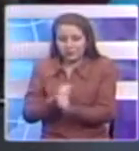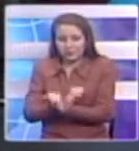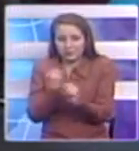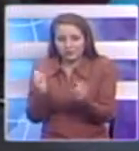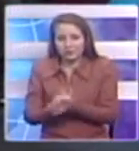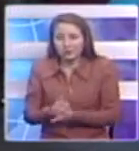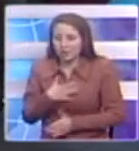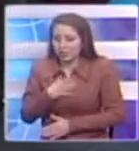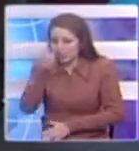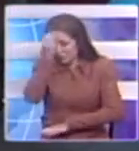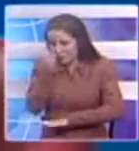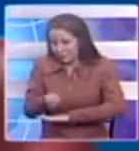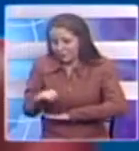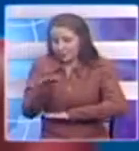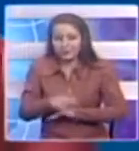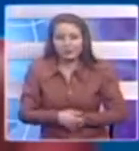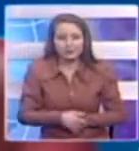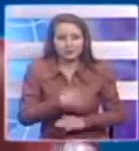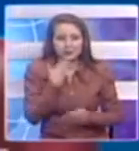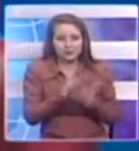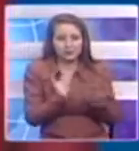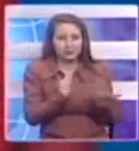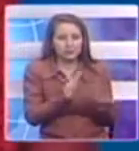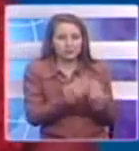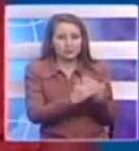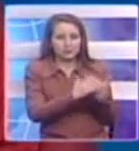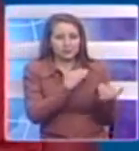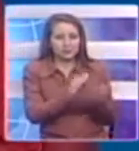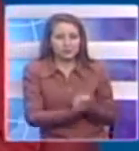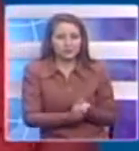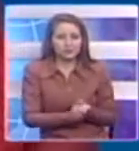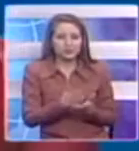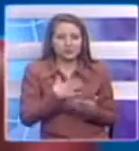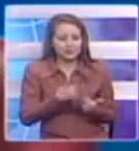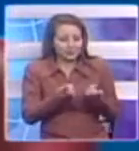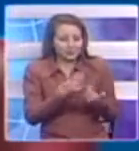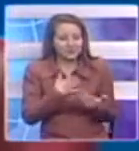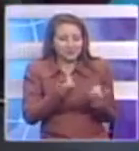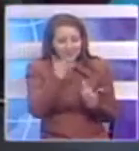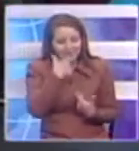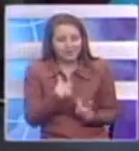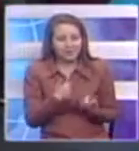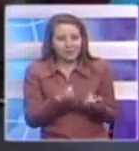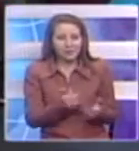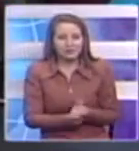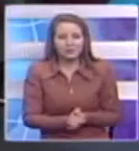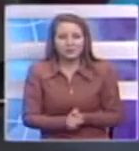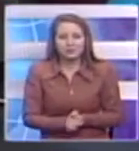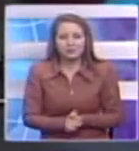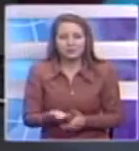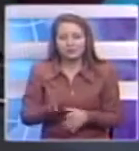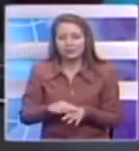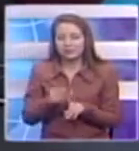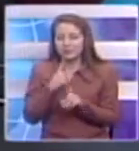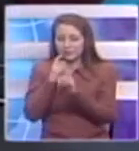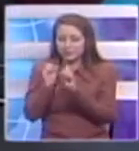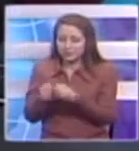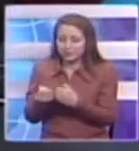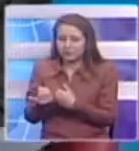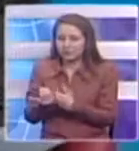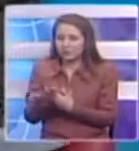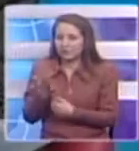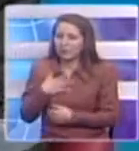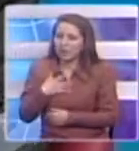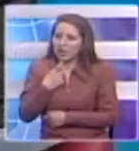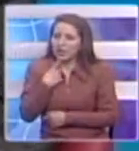le va, abogada? Buen día. Bueno, gracias por la invitación. Bienvenida. Y me va muy bien, gracias. Bien, dentro de lo posible, digo